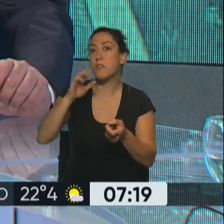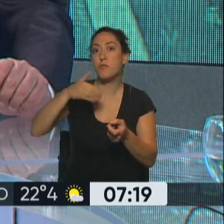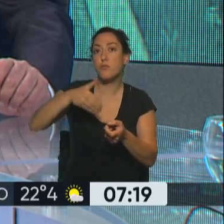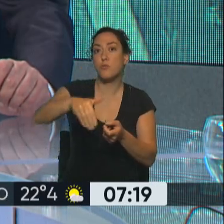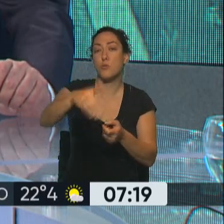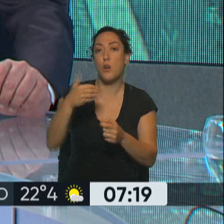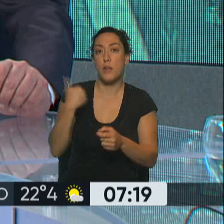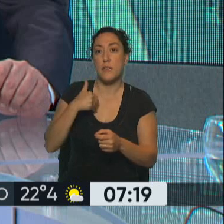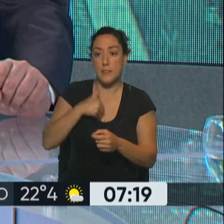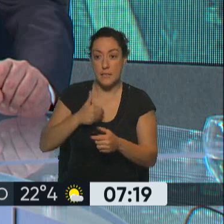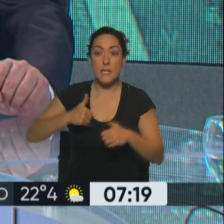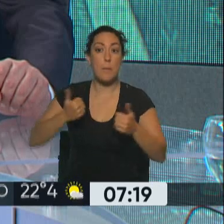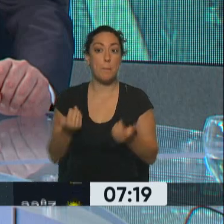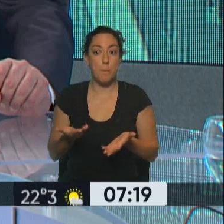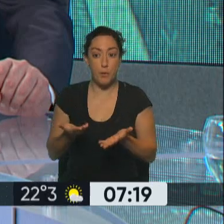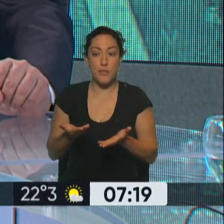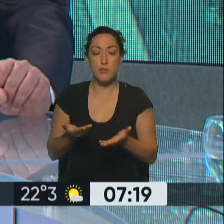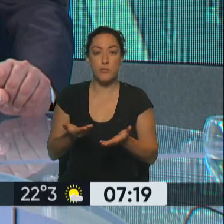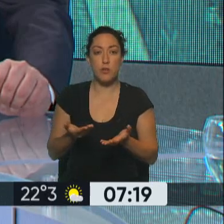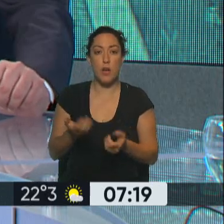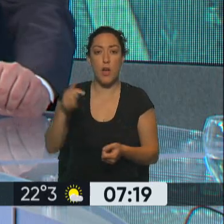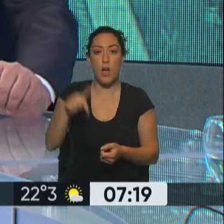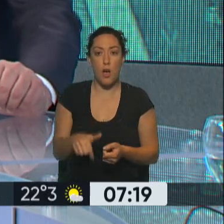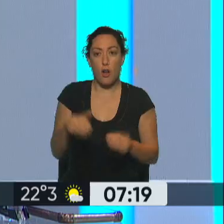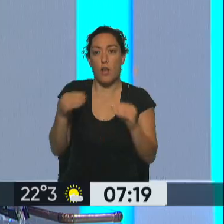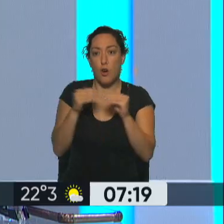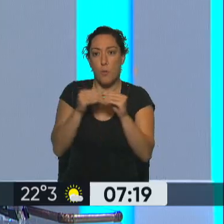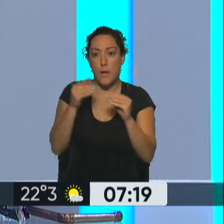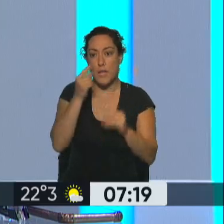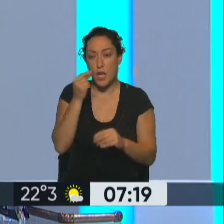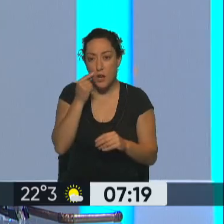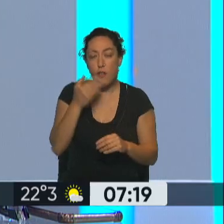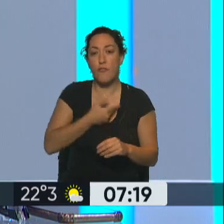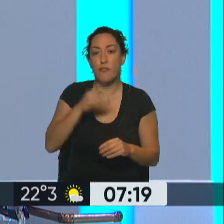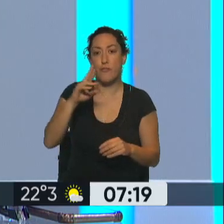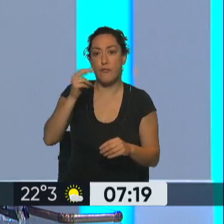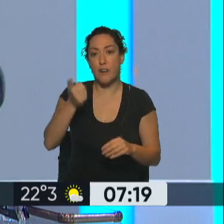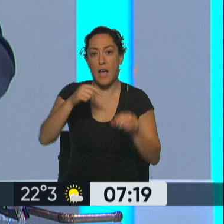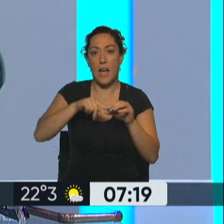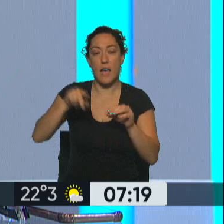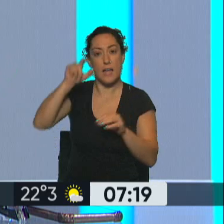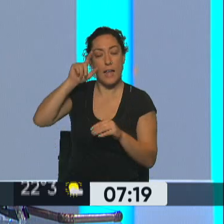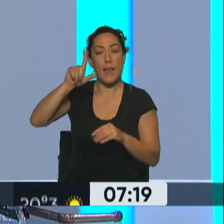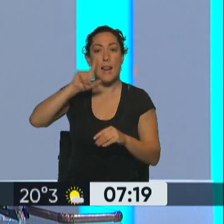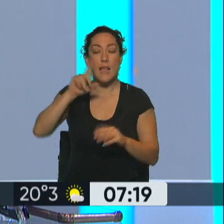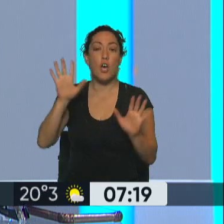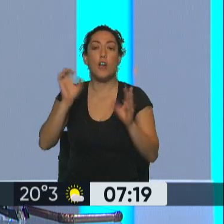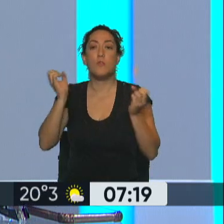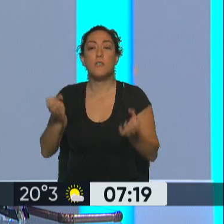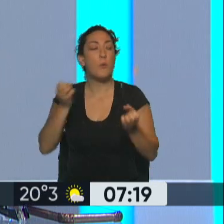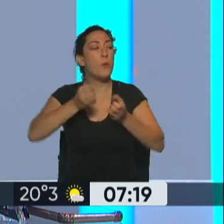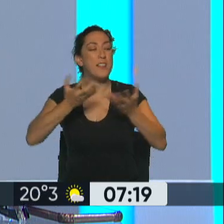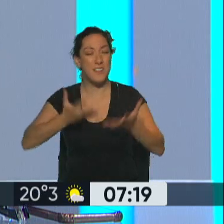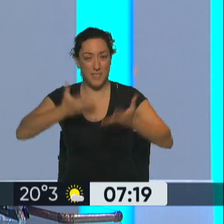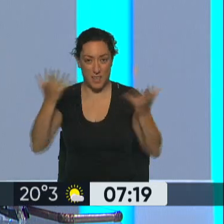en la Argentina. Por eso ya estamos saludando a nuestro Fernando compañero. Fraqueri. ¿Cómo anda, Fer? Hola, ¿cómo andan? Bien, bien, buen día. Bueno, sin